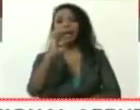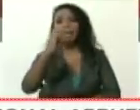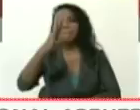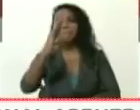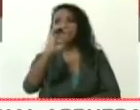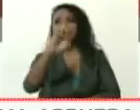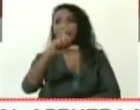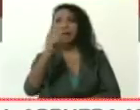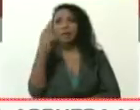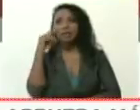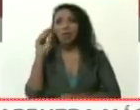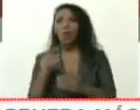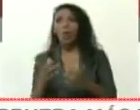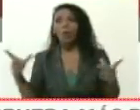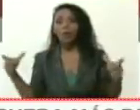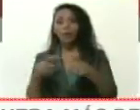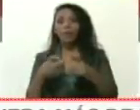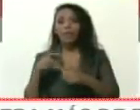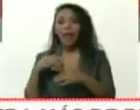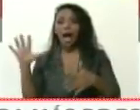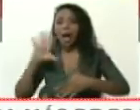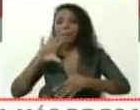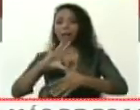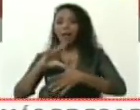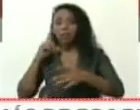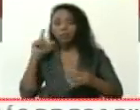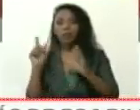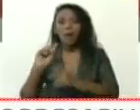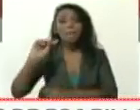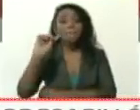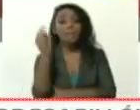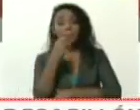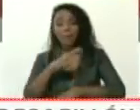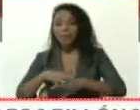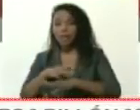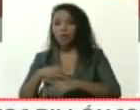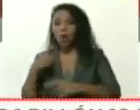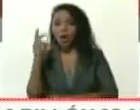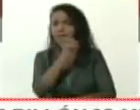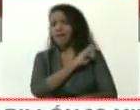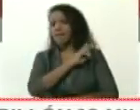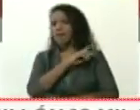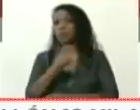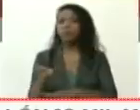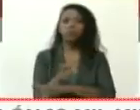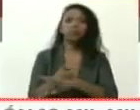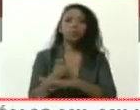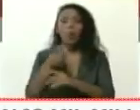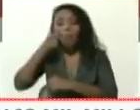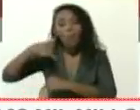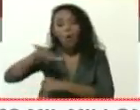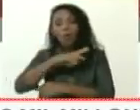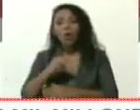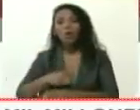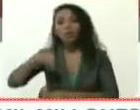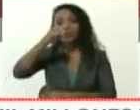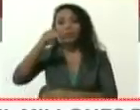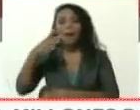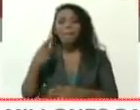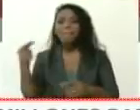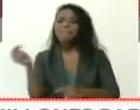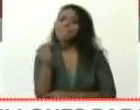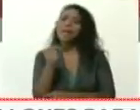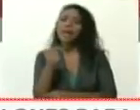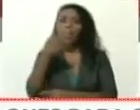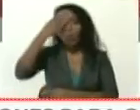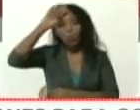Américas, presidentes y primeros ministros, jefes de gobierno de todos los pueblos de nuestra América, menos Cuba. A Cuba no le